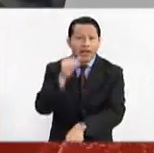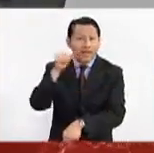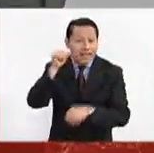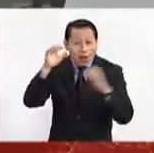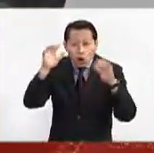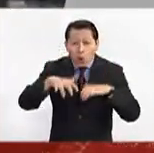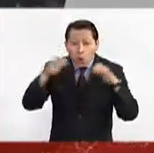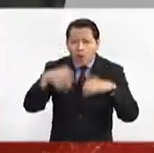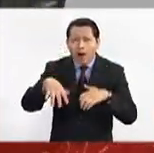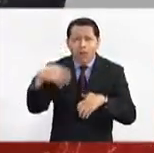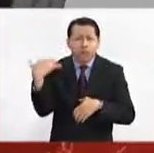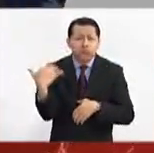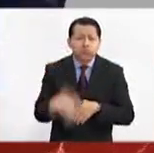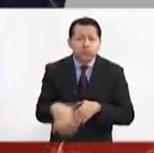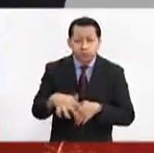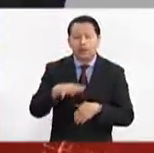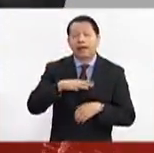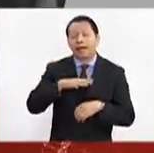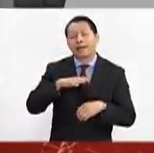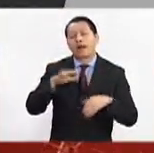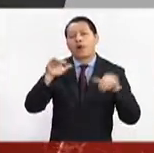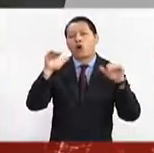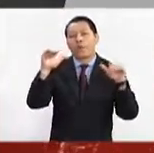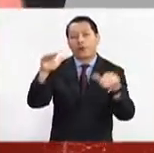Un espectacular cae en el aeropuerto.